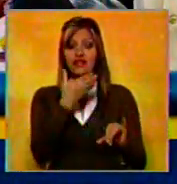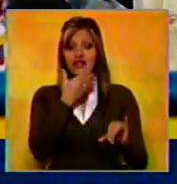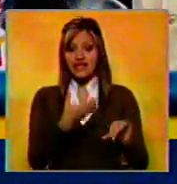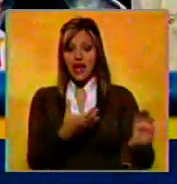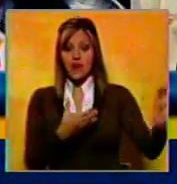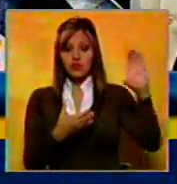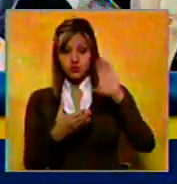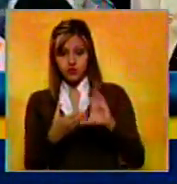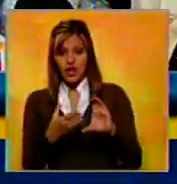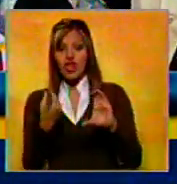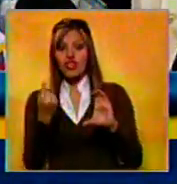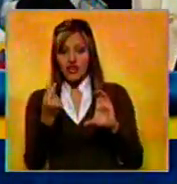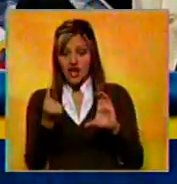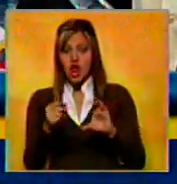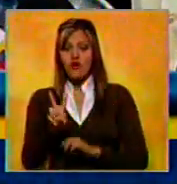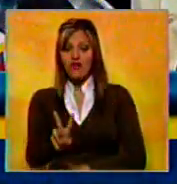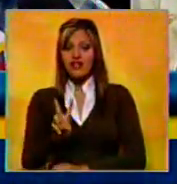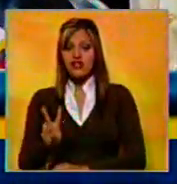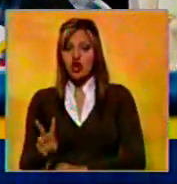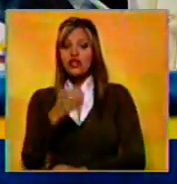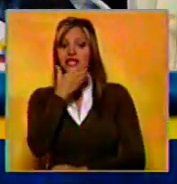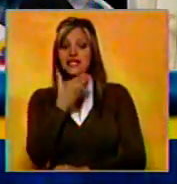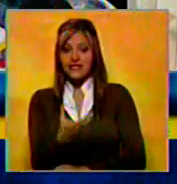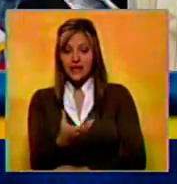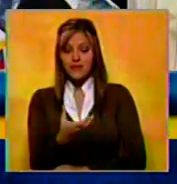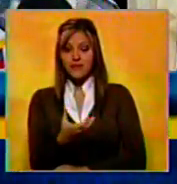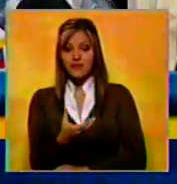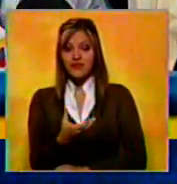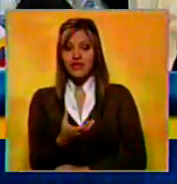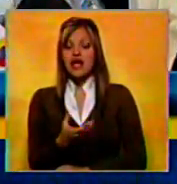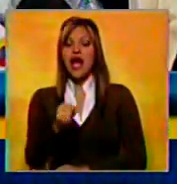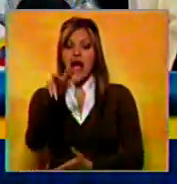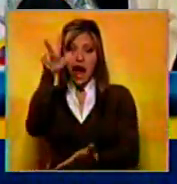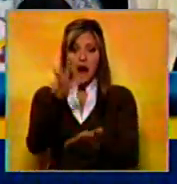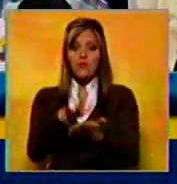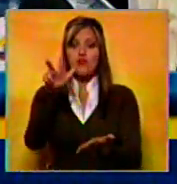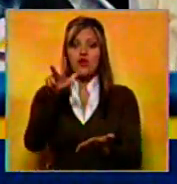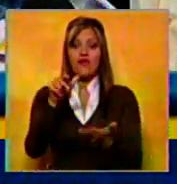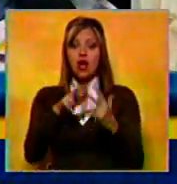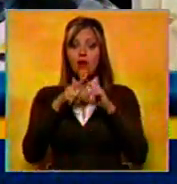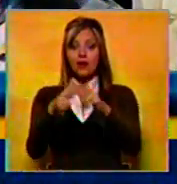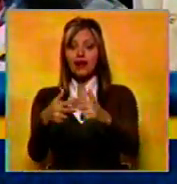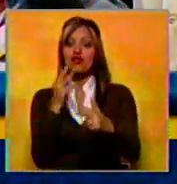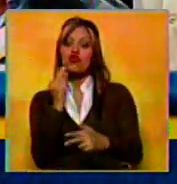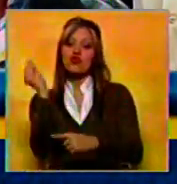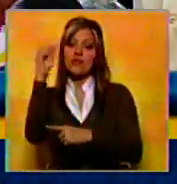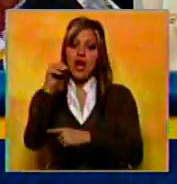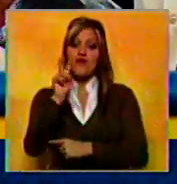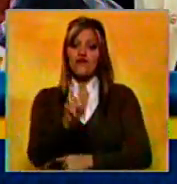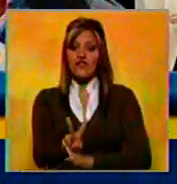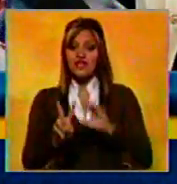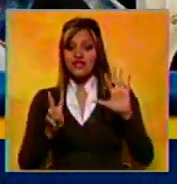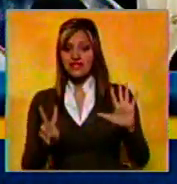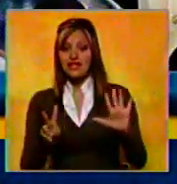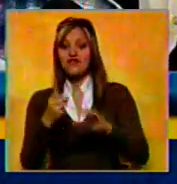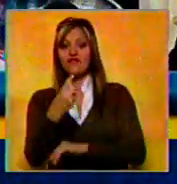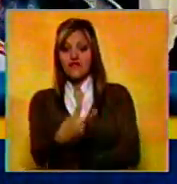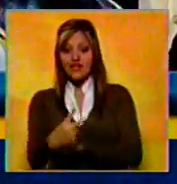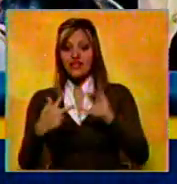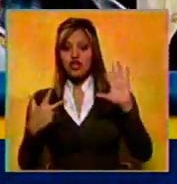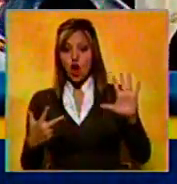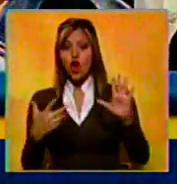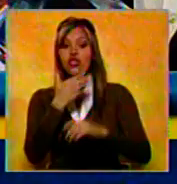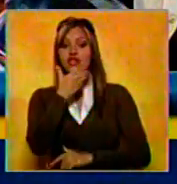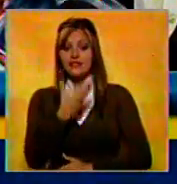certificación financiera del 22 de diciembre se aprueba el crédito adicional el 27 y el 28 de